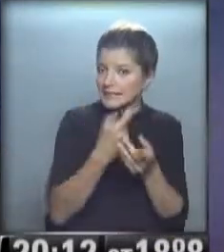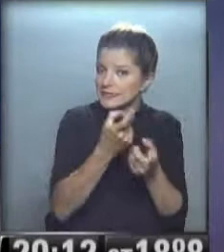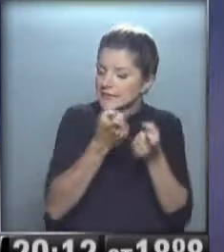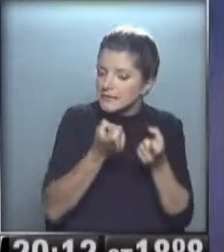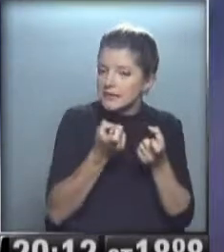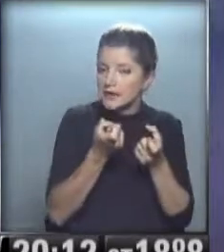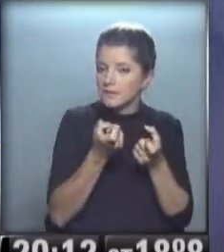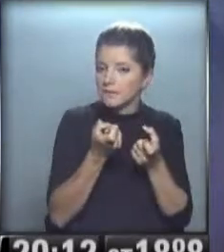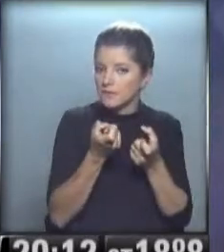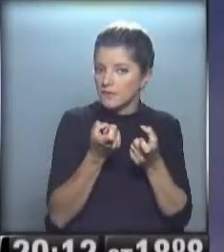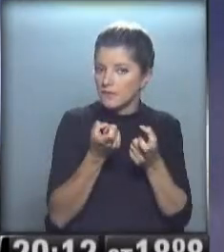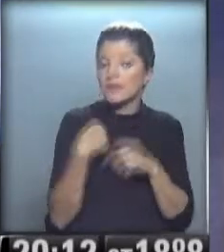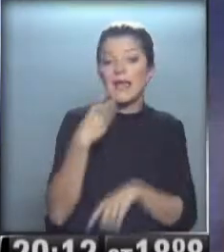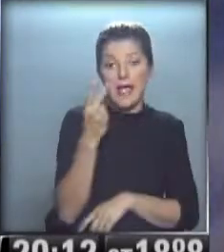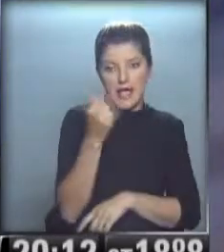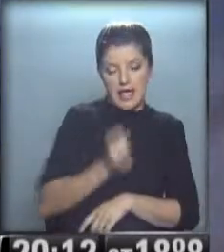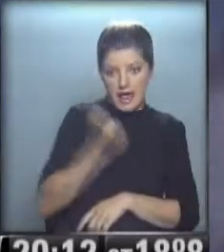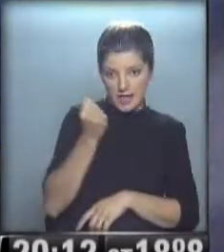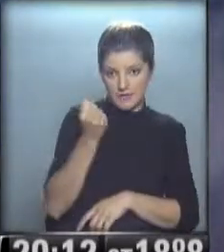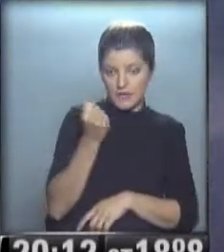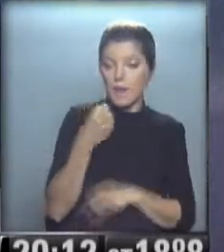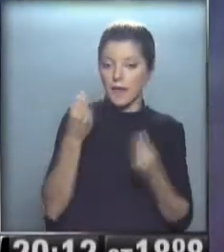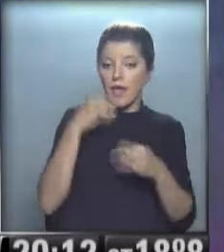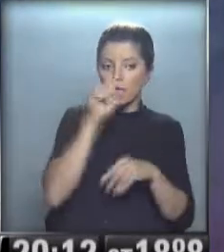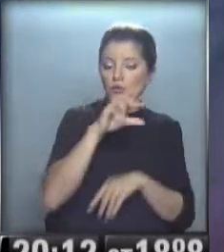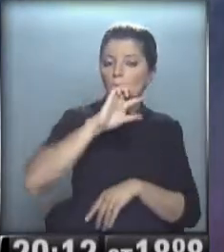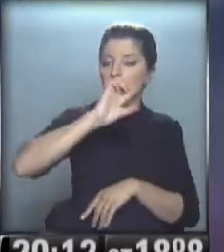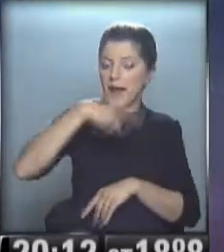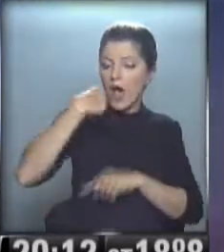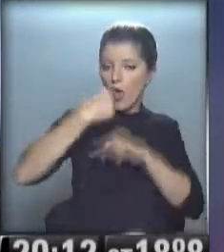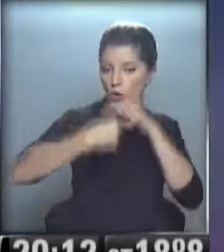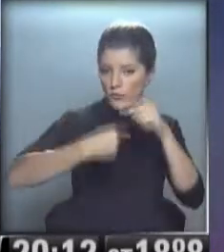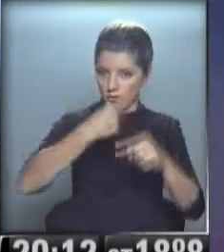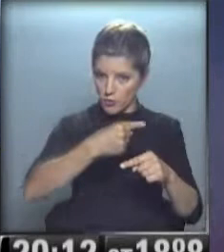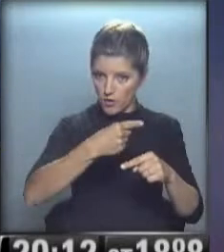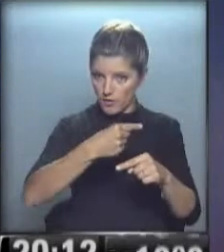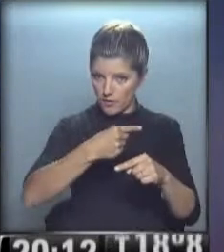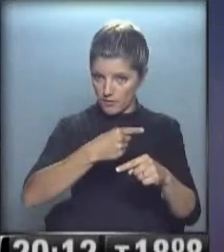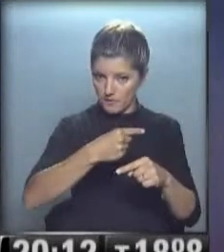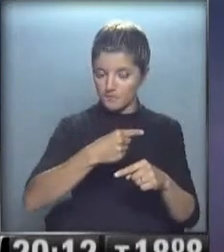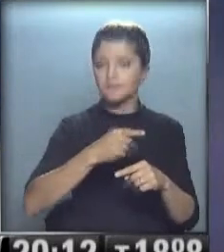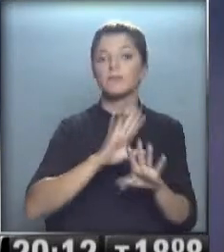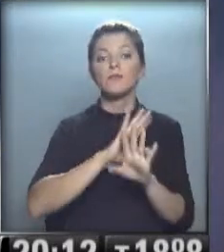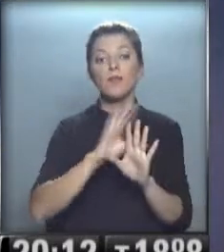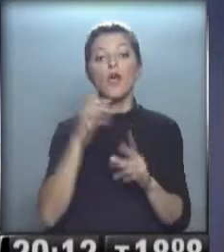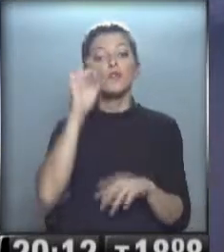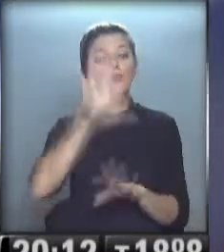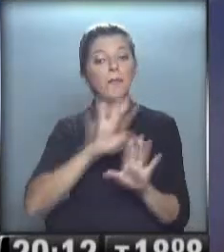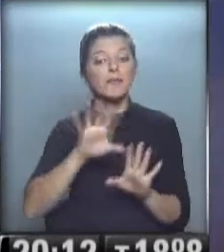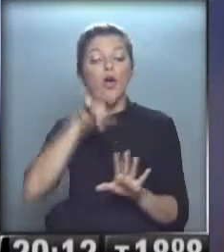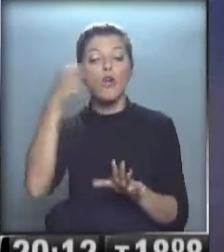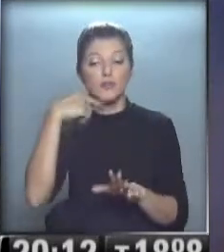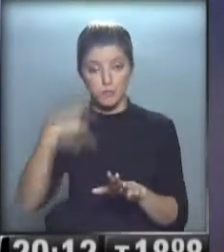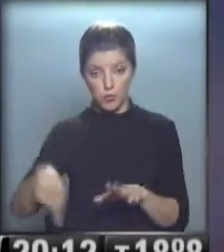tener buen nivel de ganancias para poder mantener el plan de inversiones con recursos propios, no solo aquellos que vengan con asociación con empresas